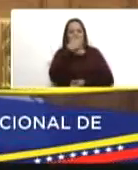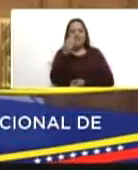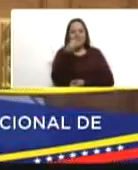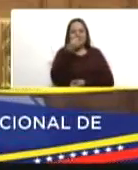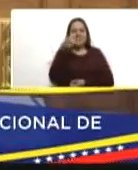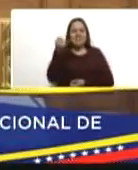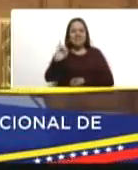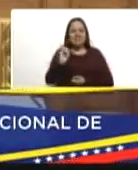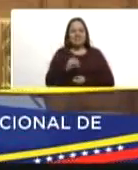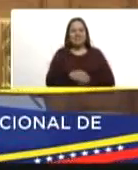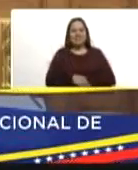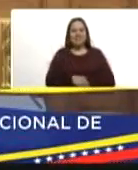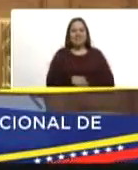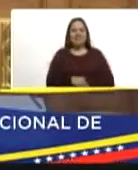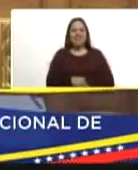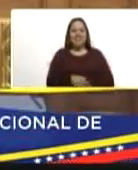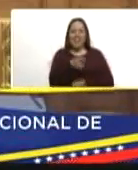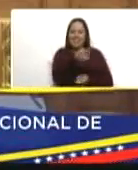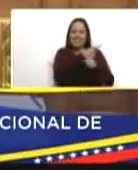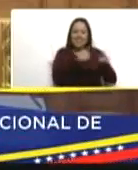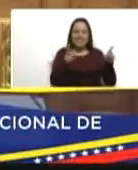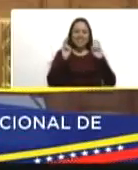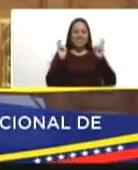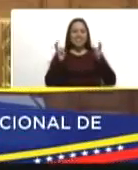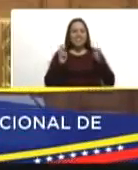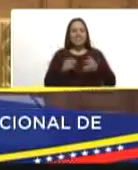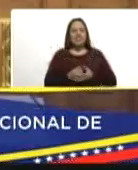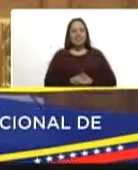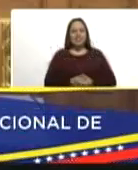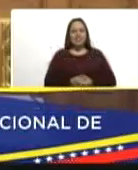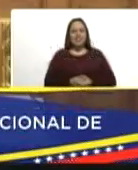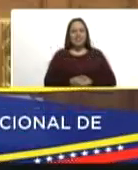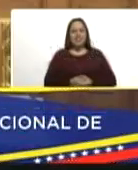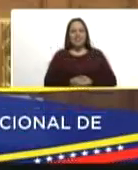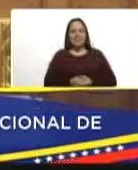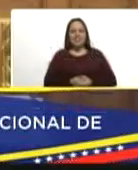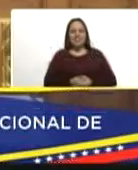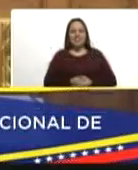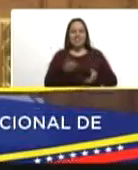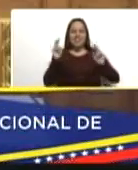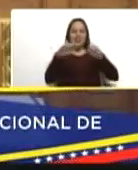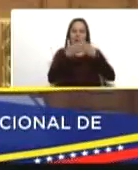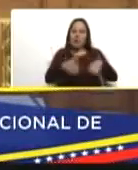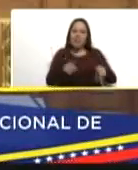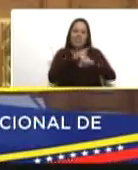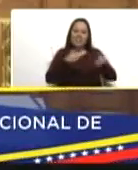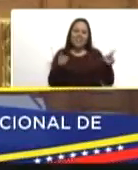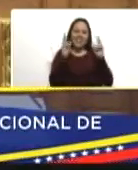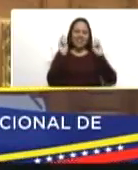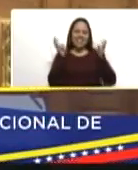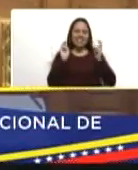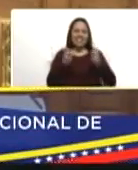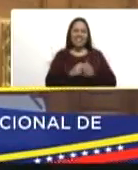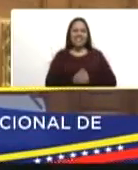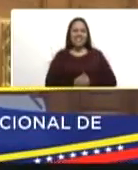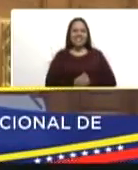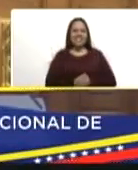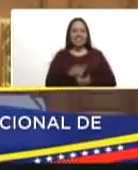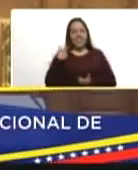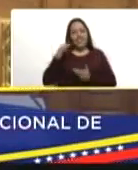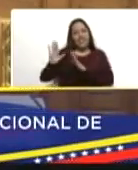hay Bueno ese es otro tema el tema de los huevos ese es otro tema ahí te lo